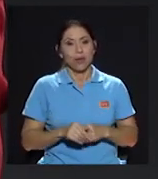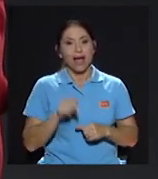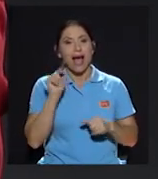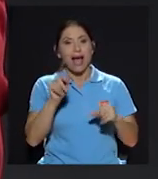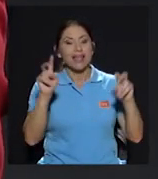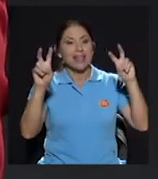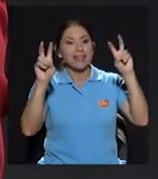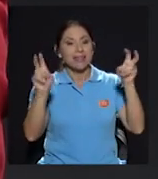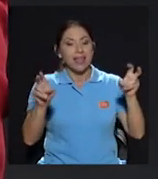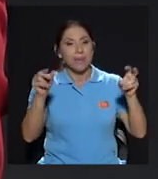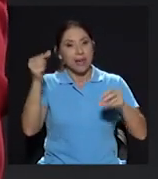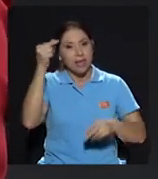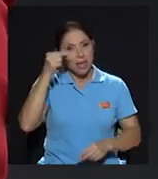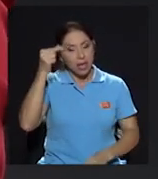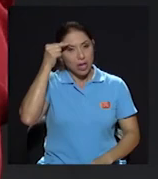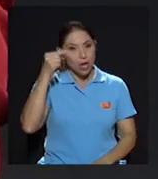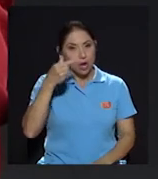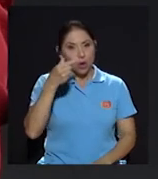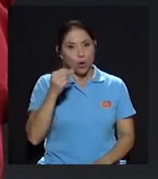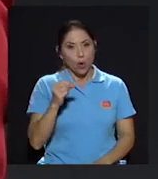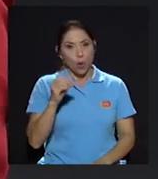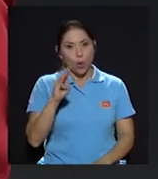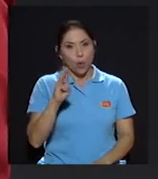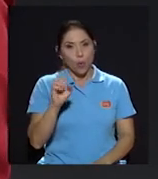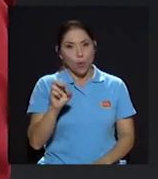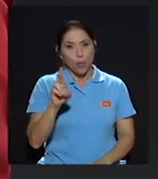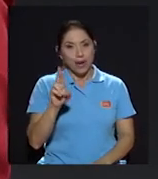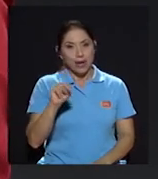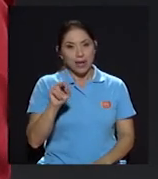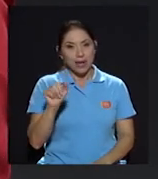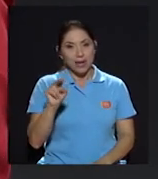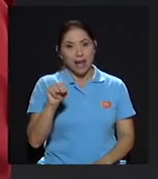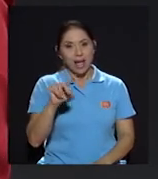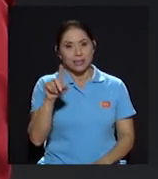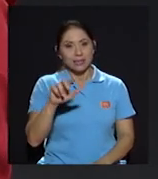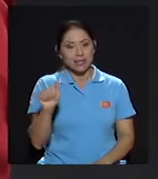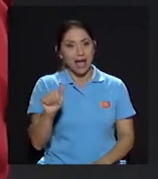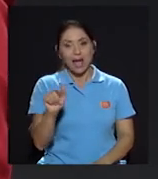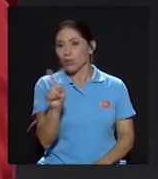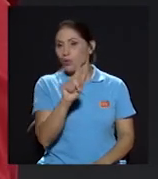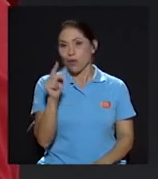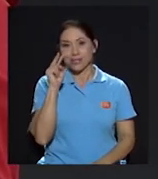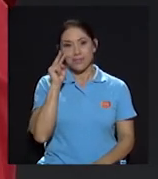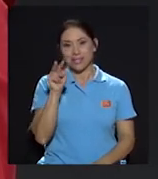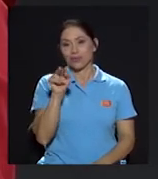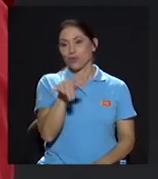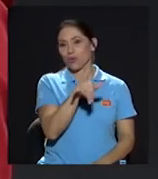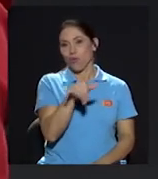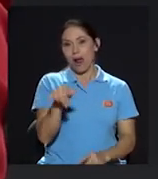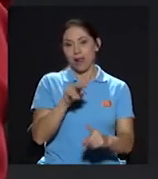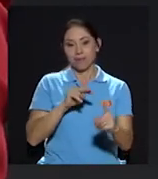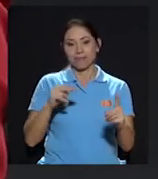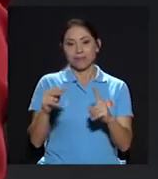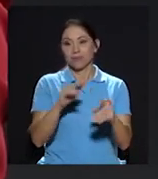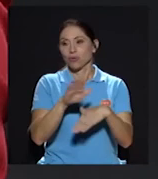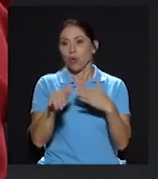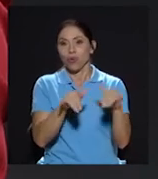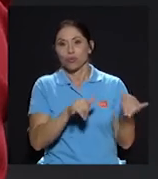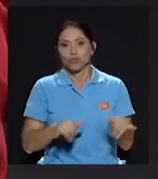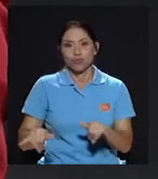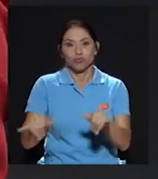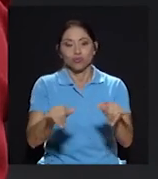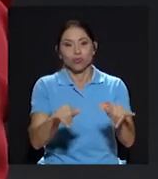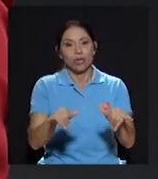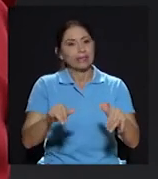gobernanza no es visto de igual forma por todos los actores y que tiene entonces retos importantes para avanzar